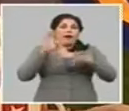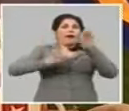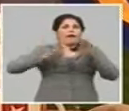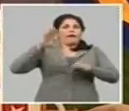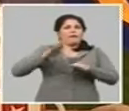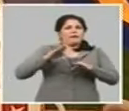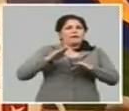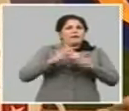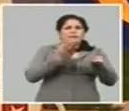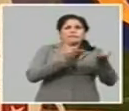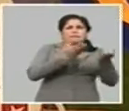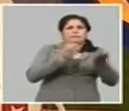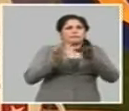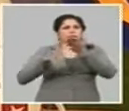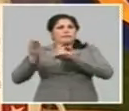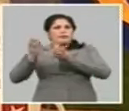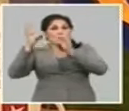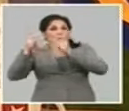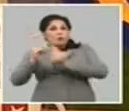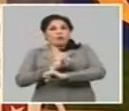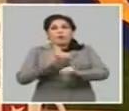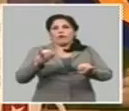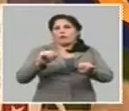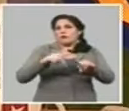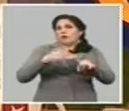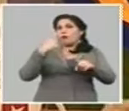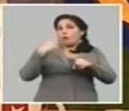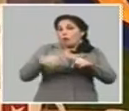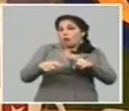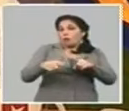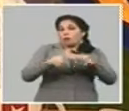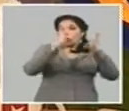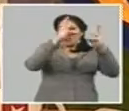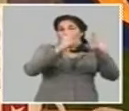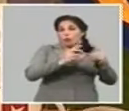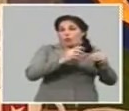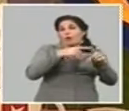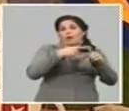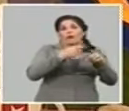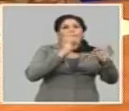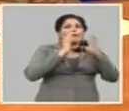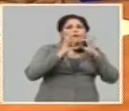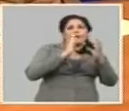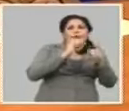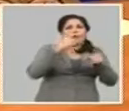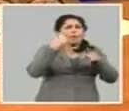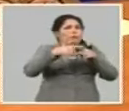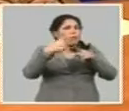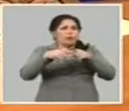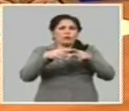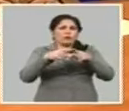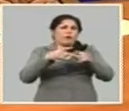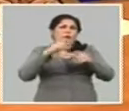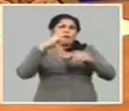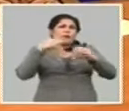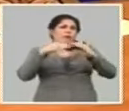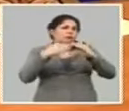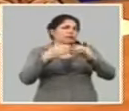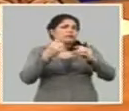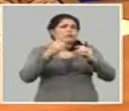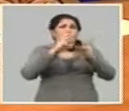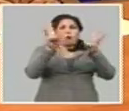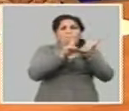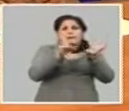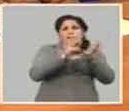contrastar el número que damos las informaciones con lo que aparece por lo por las emisoras o por diferentes medios masivos